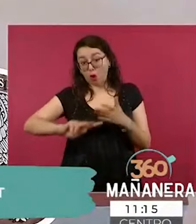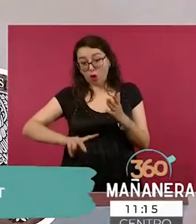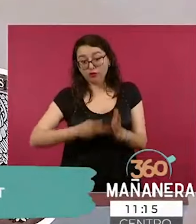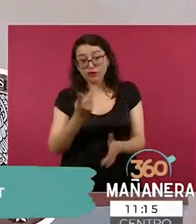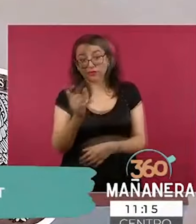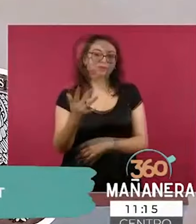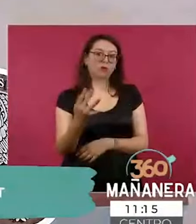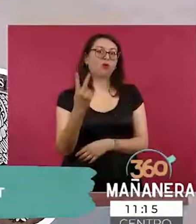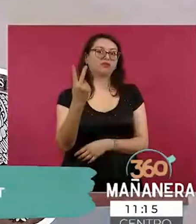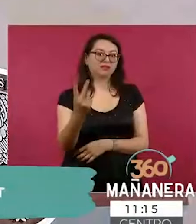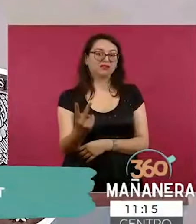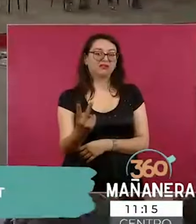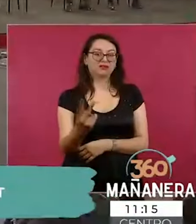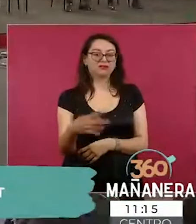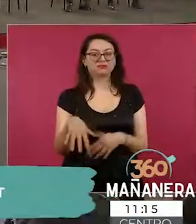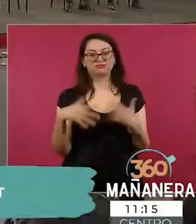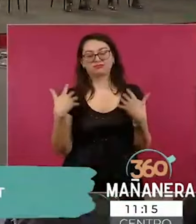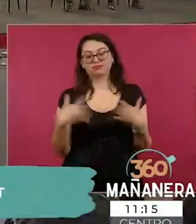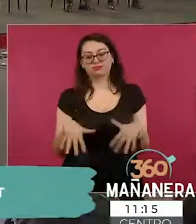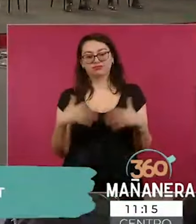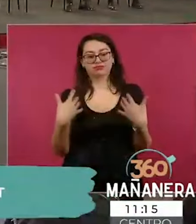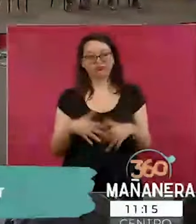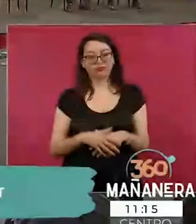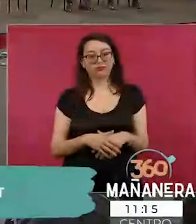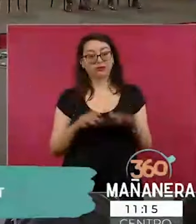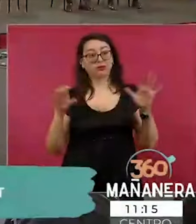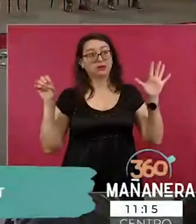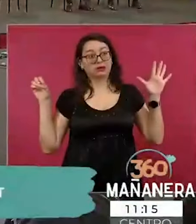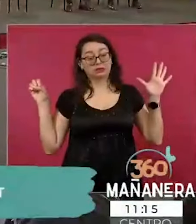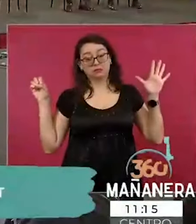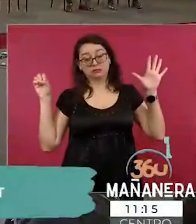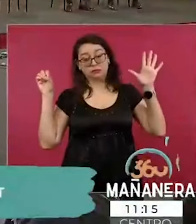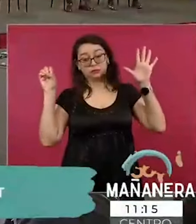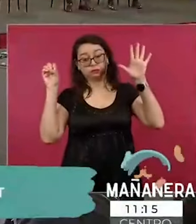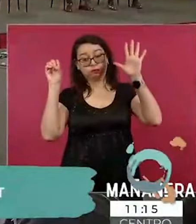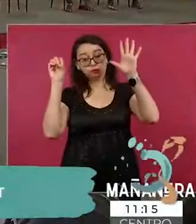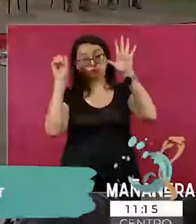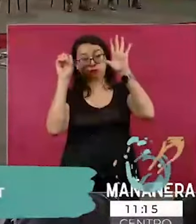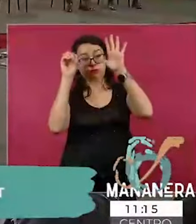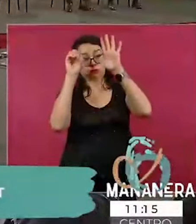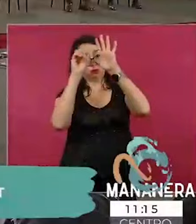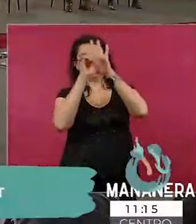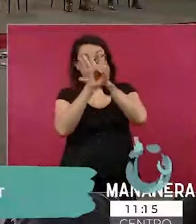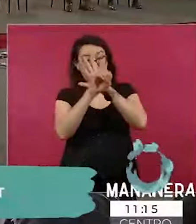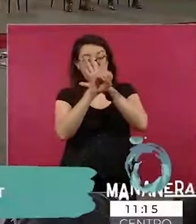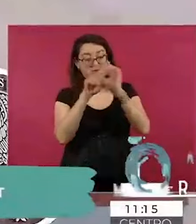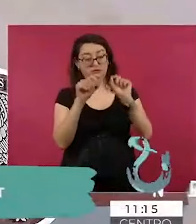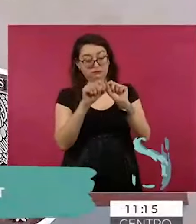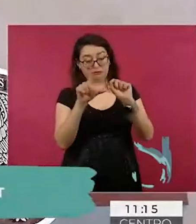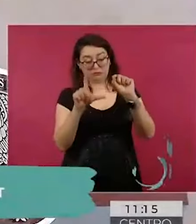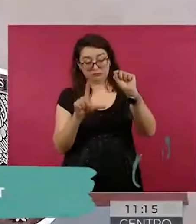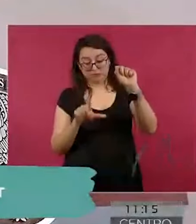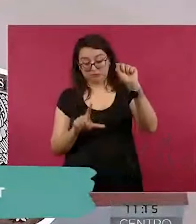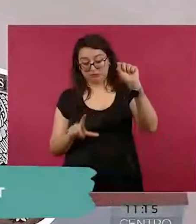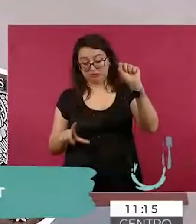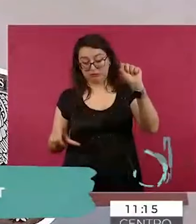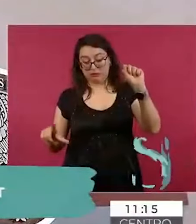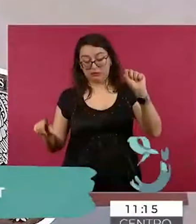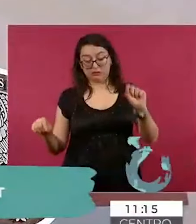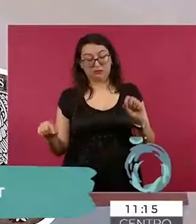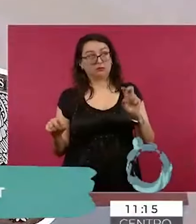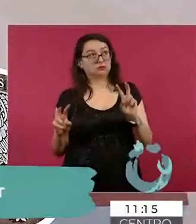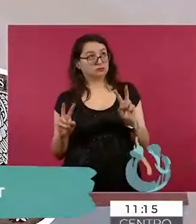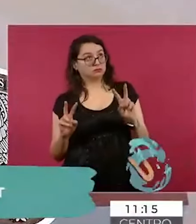2052 este eclipse solar total en parte de la zona norte del país y parcial en otras partes de la la República nos